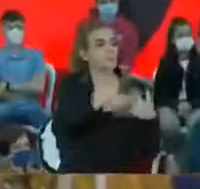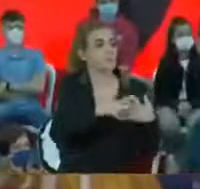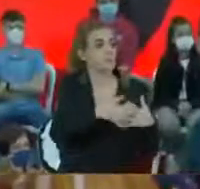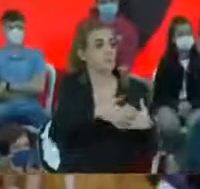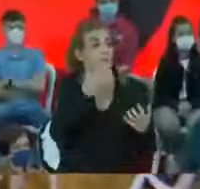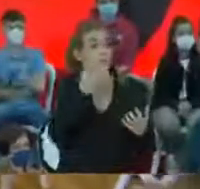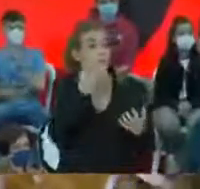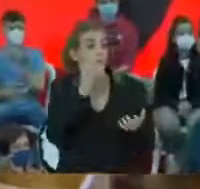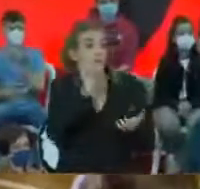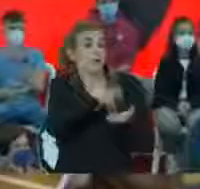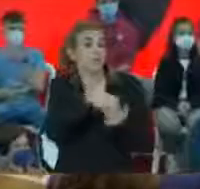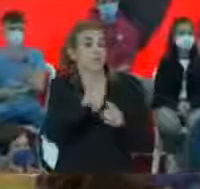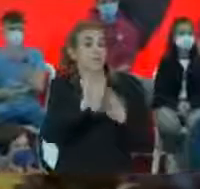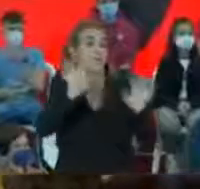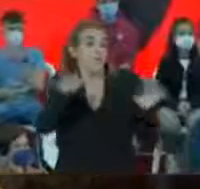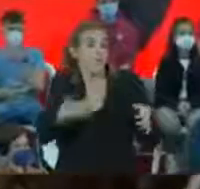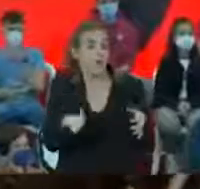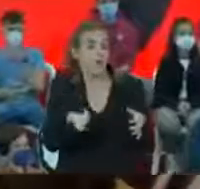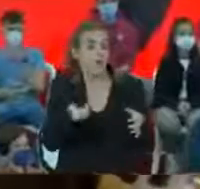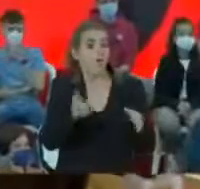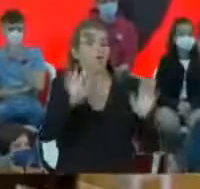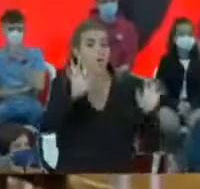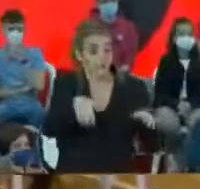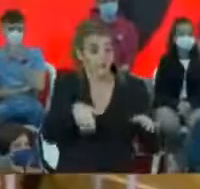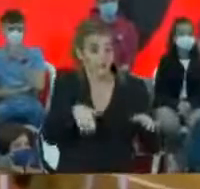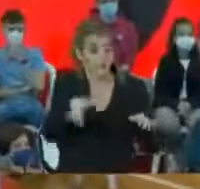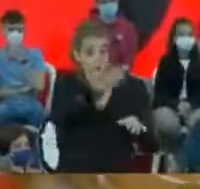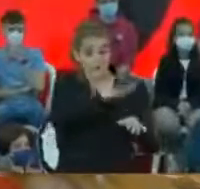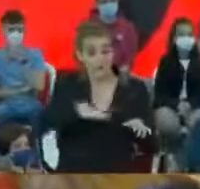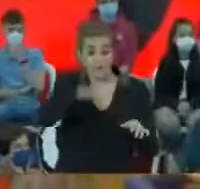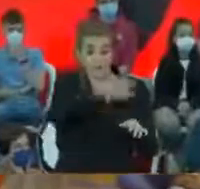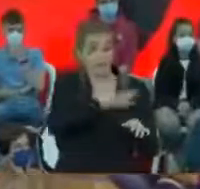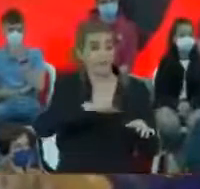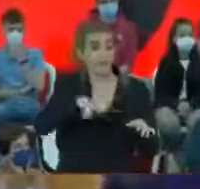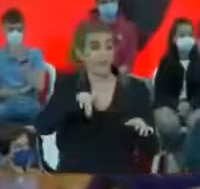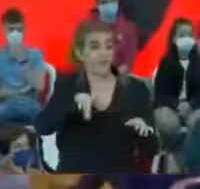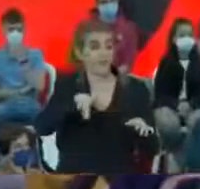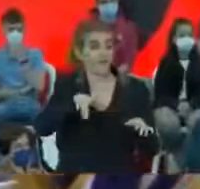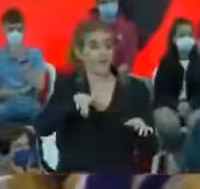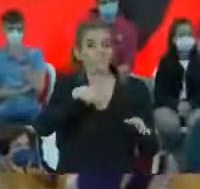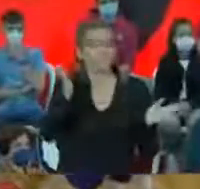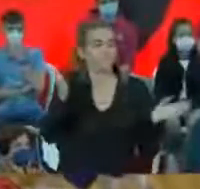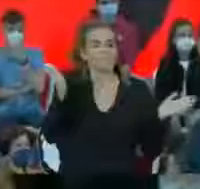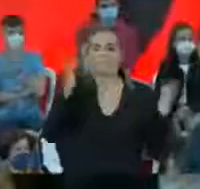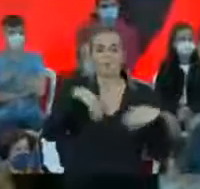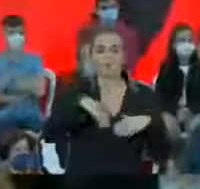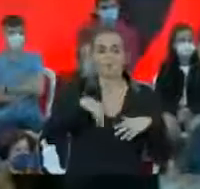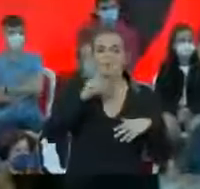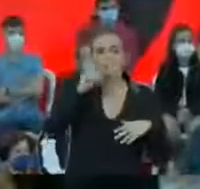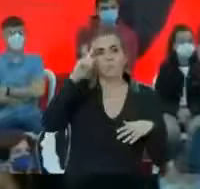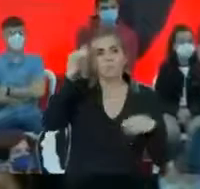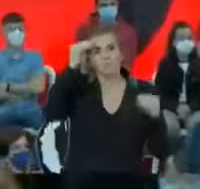Castilla y León, ¿por qué no? León, ¿por qué no? El Bierzo. No existían, no eran más que una abstracción.